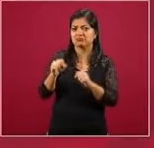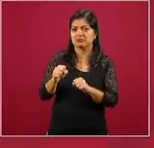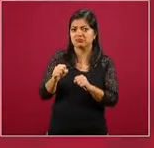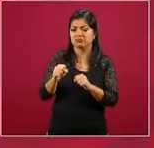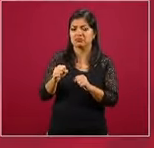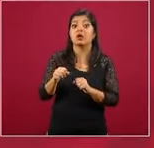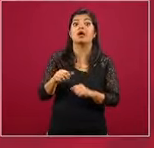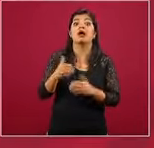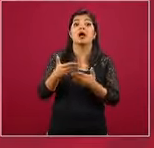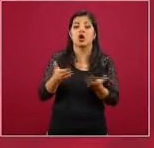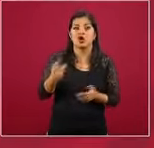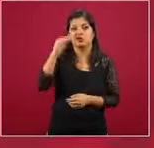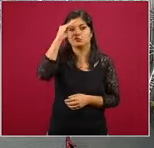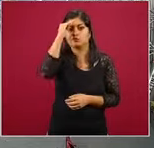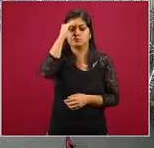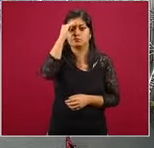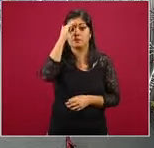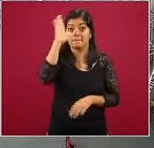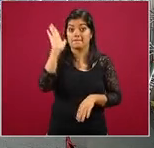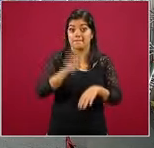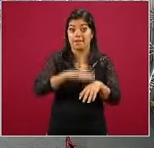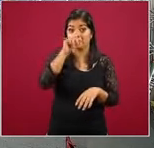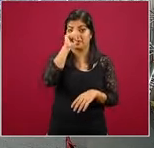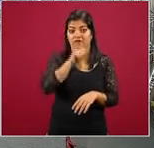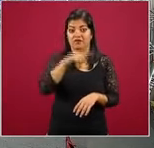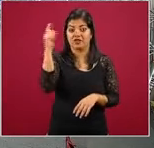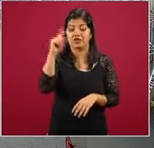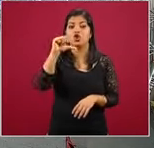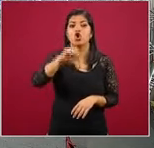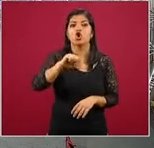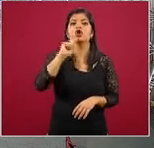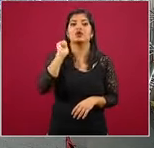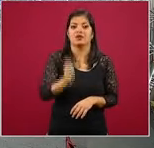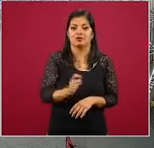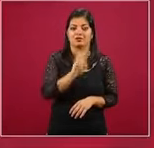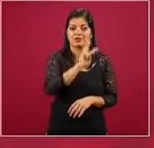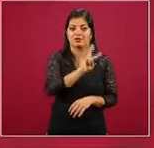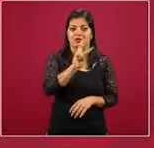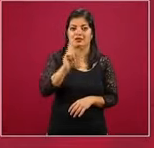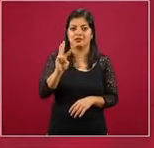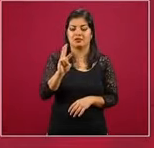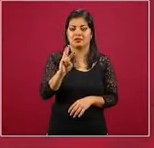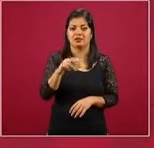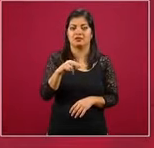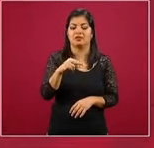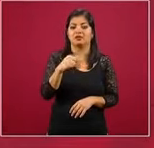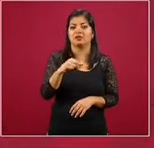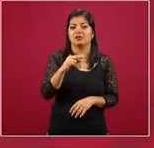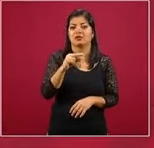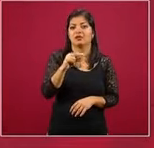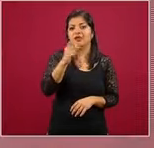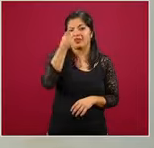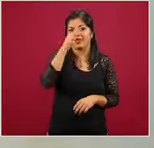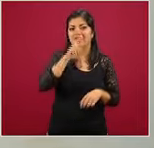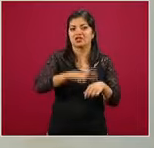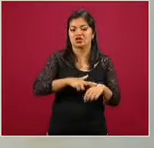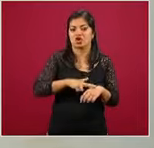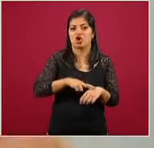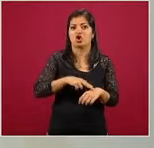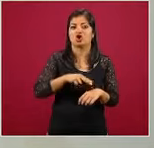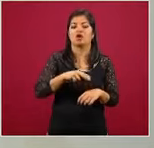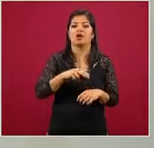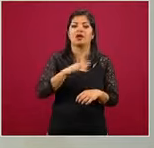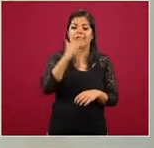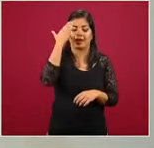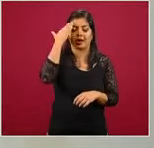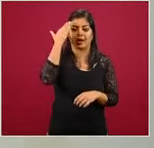aún más, hoy empieza en funcionamiento el portal de datos de la Dirección General de Epidemiología, que se anexa